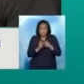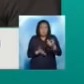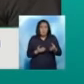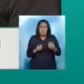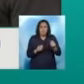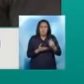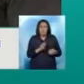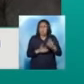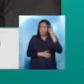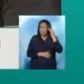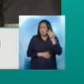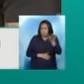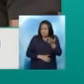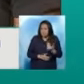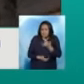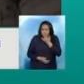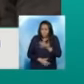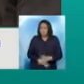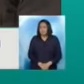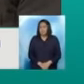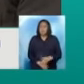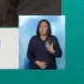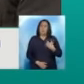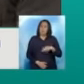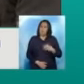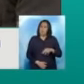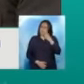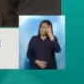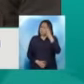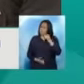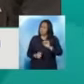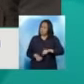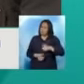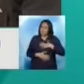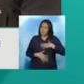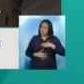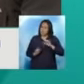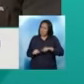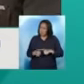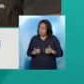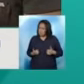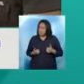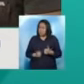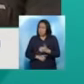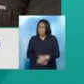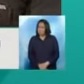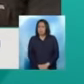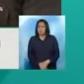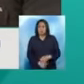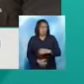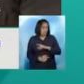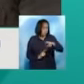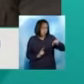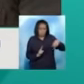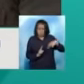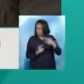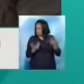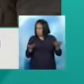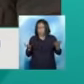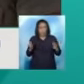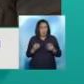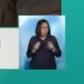fue la experiencia de él. Bien, ha sido una experiencia muy agradable, satisfactoria. Estoy rodeado de un gran